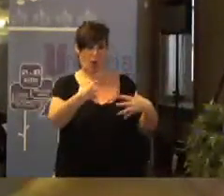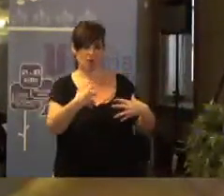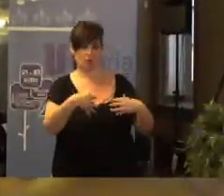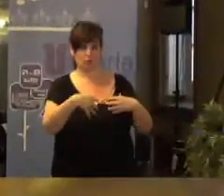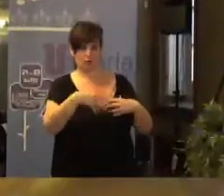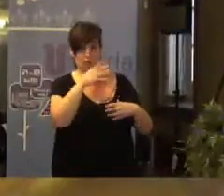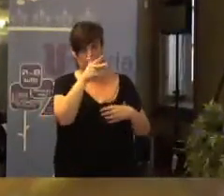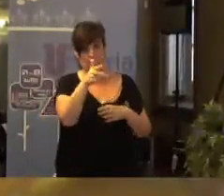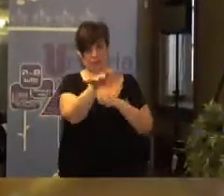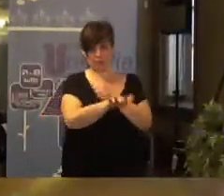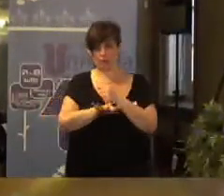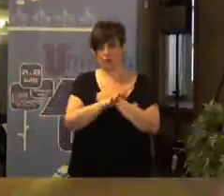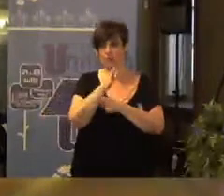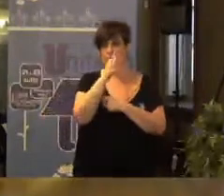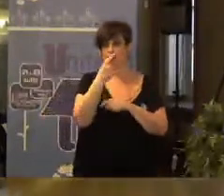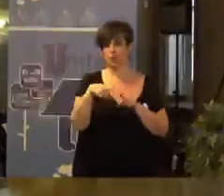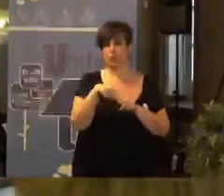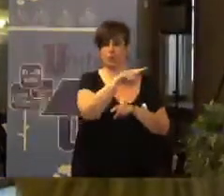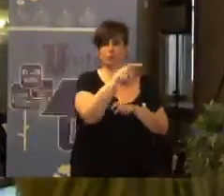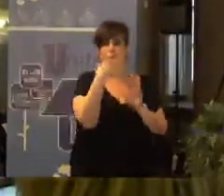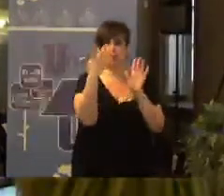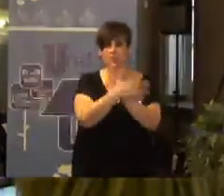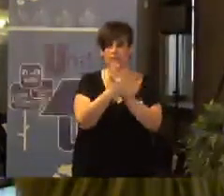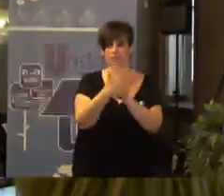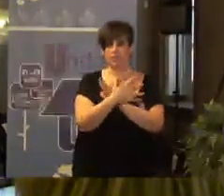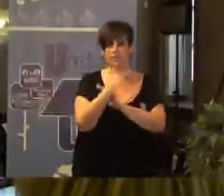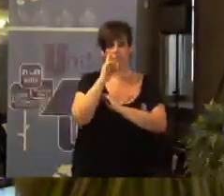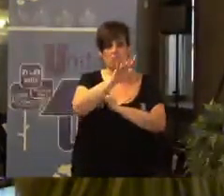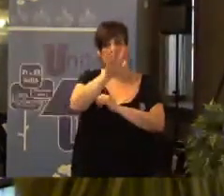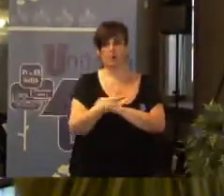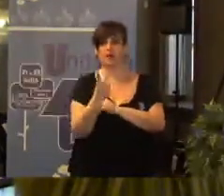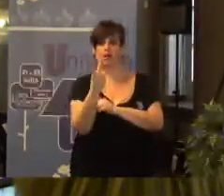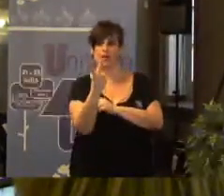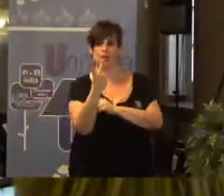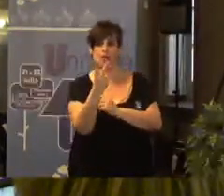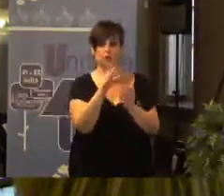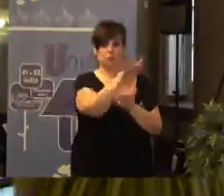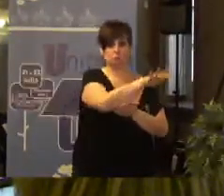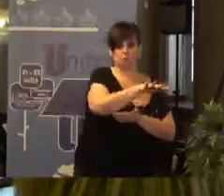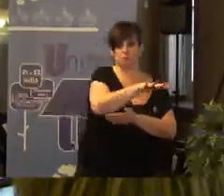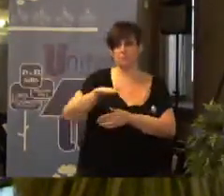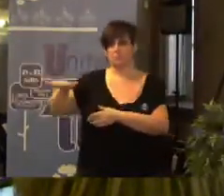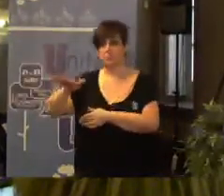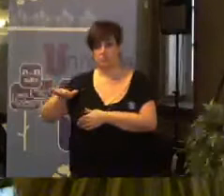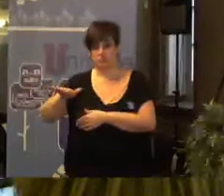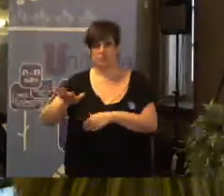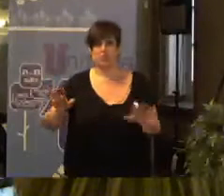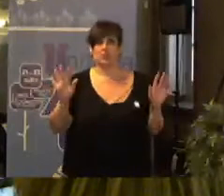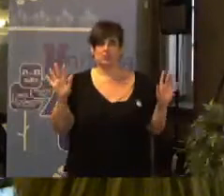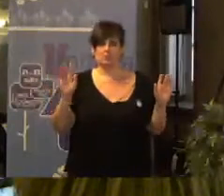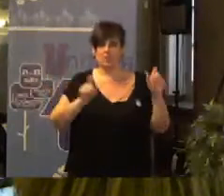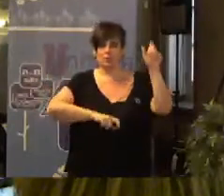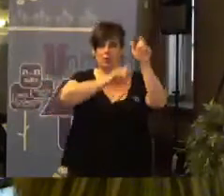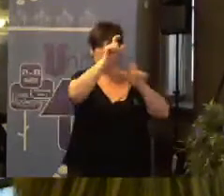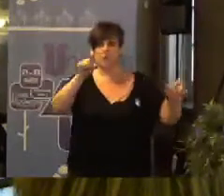porque, con relación ao que tú enunciabas, hai os dos grandes espazos febles, pero que a súa vez son máis transversais na sociedade, que son